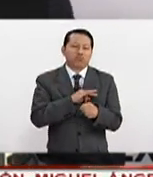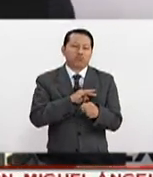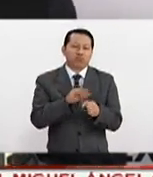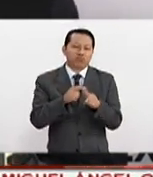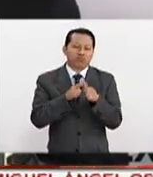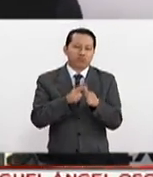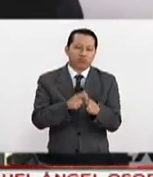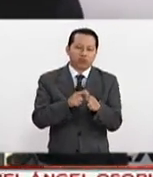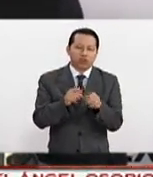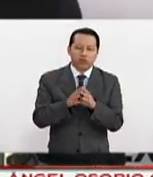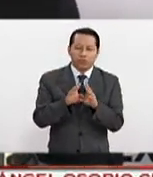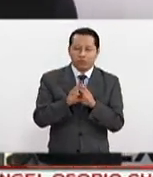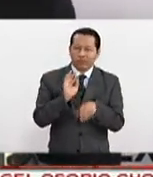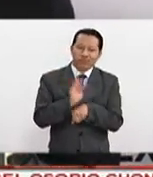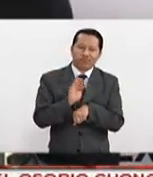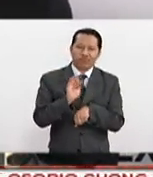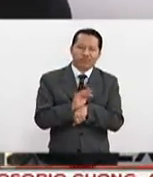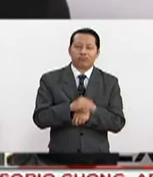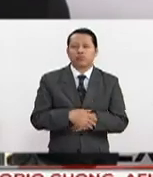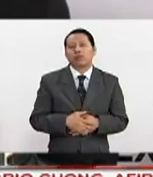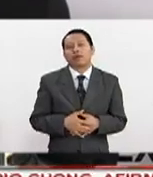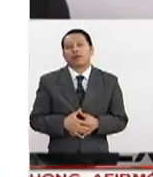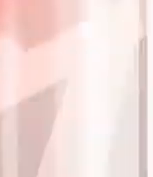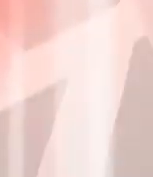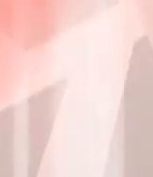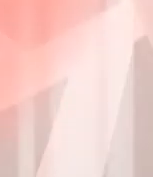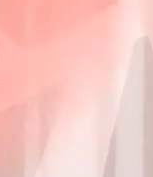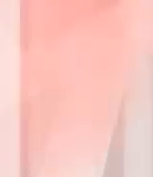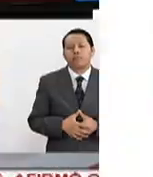siendo privilegiados.